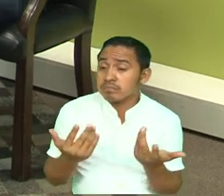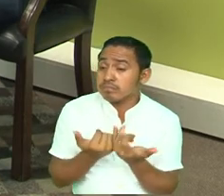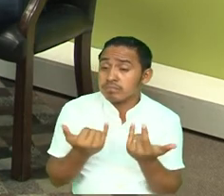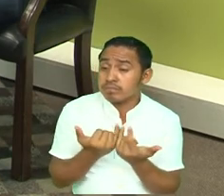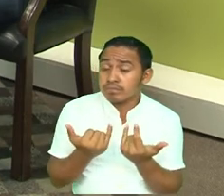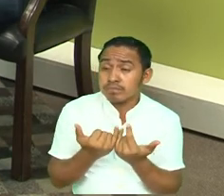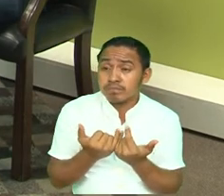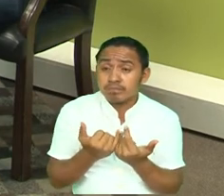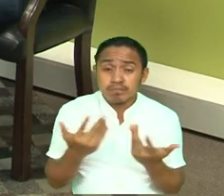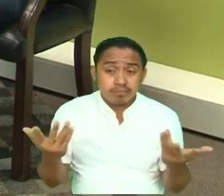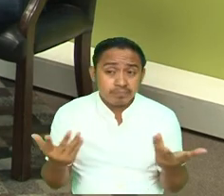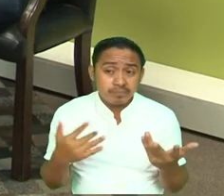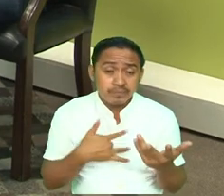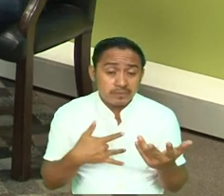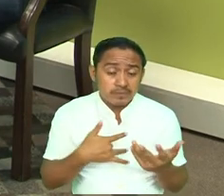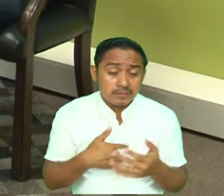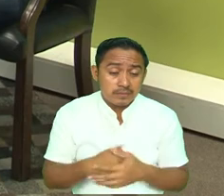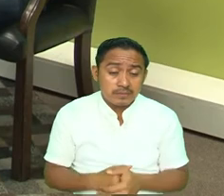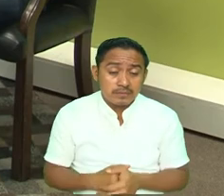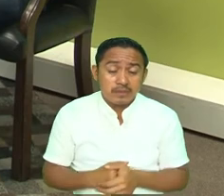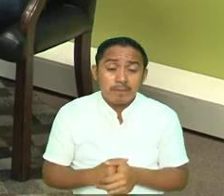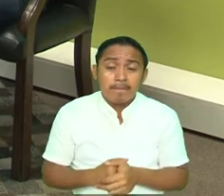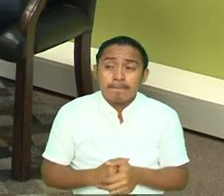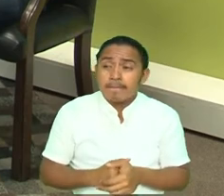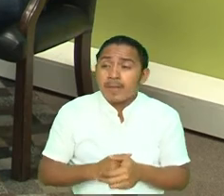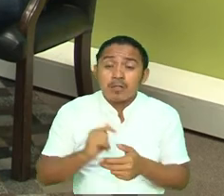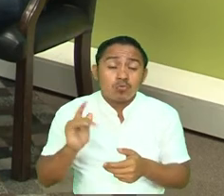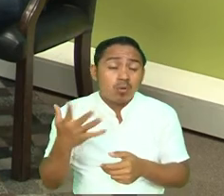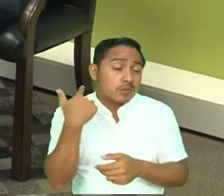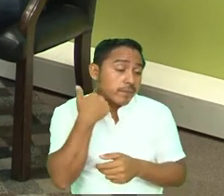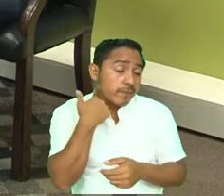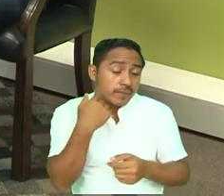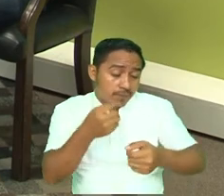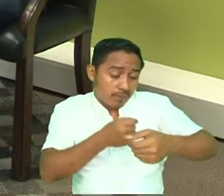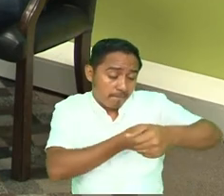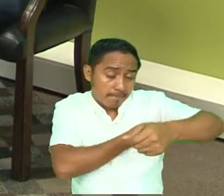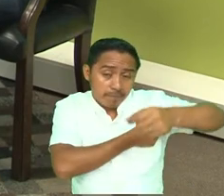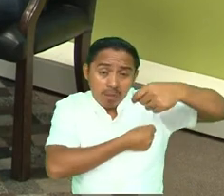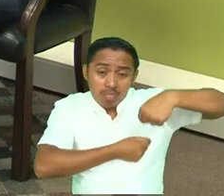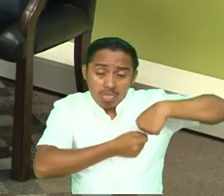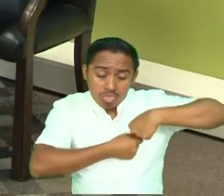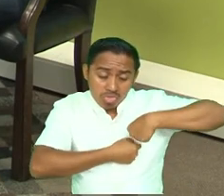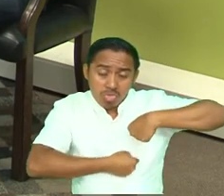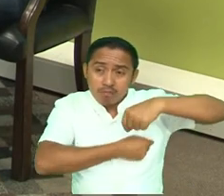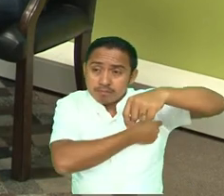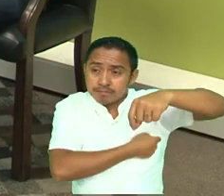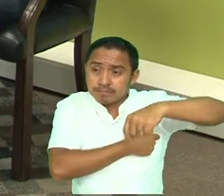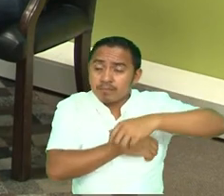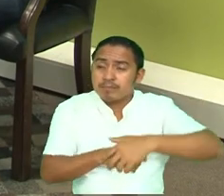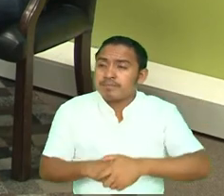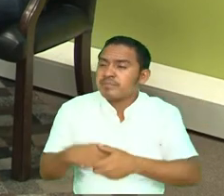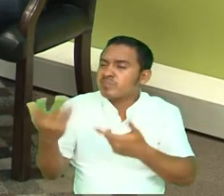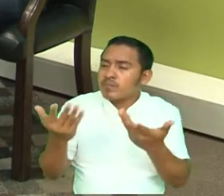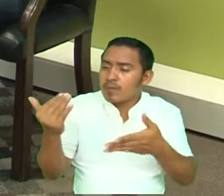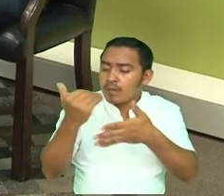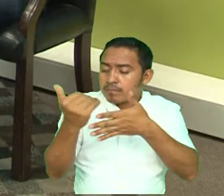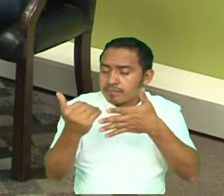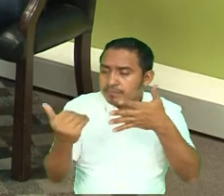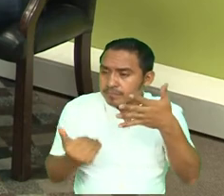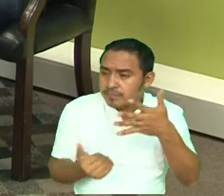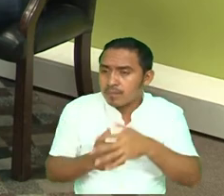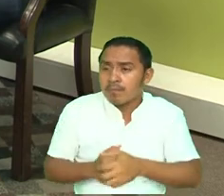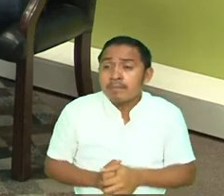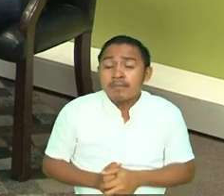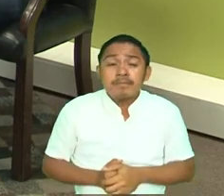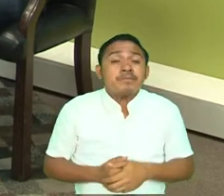ciertos criterios el paciente. No se le puede mandar cirugía a todo aquel paciente que tenga sudoración. ¿Qué criterio aparte de ya